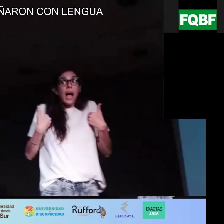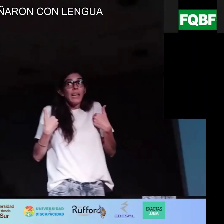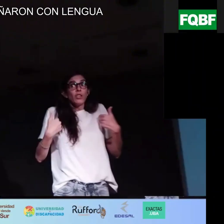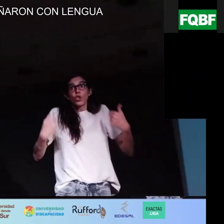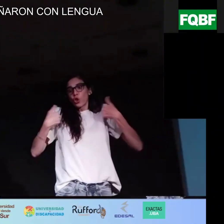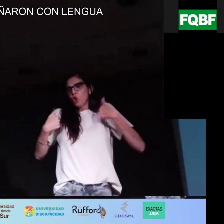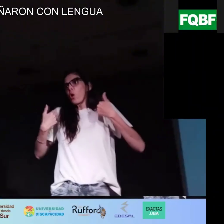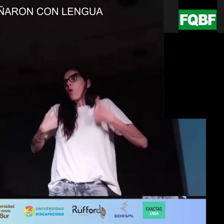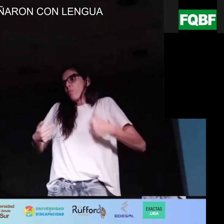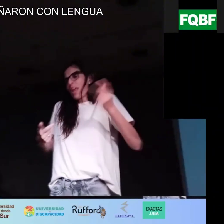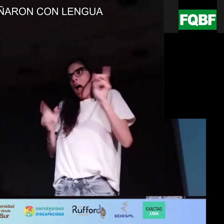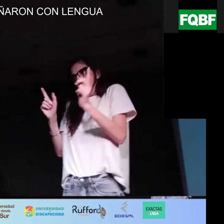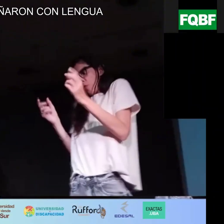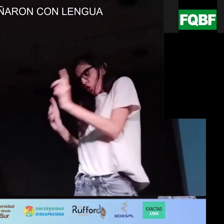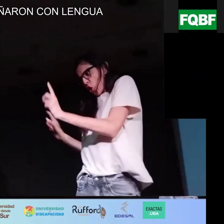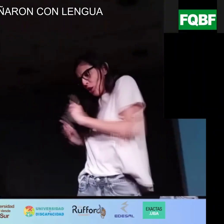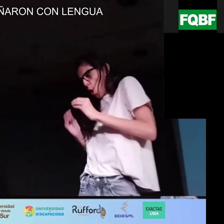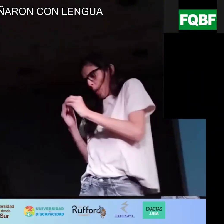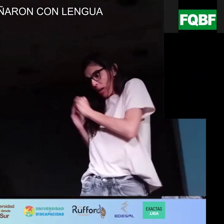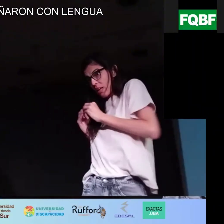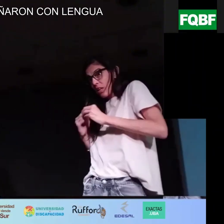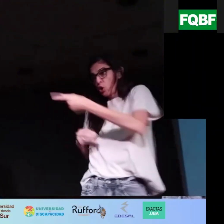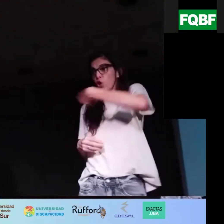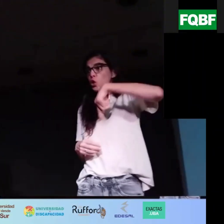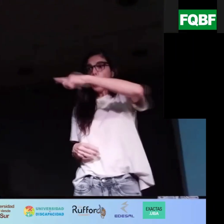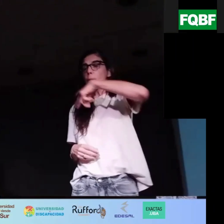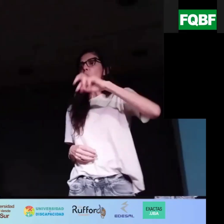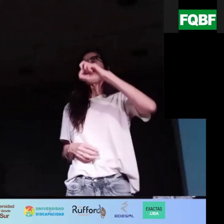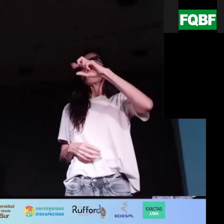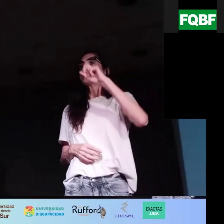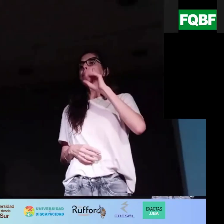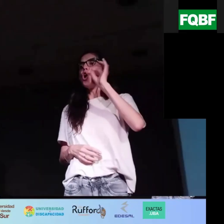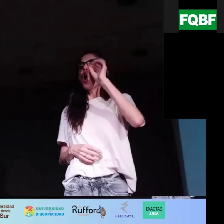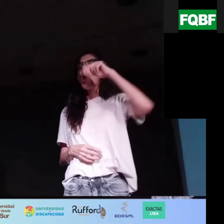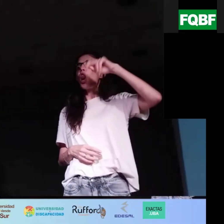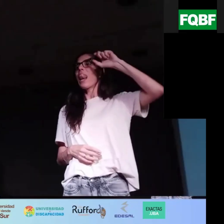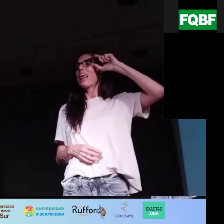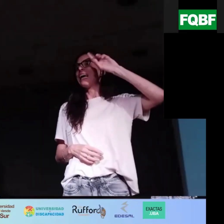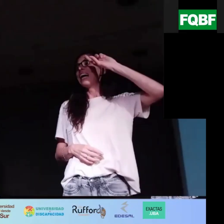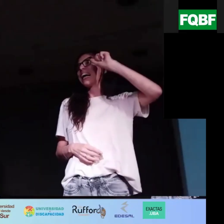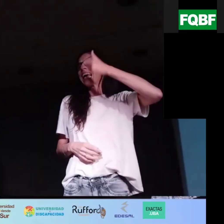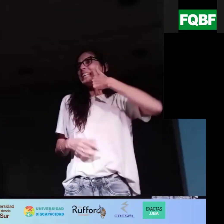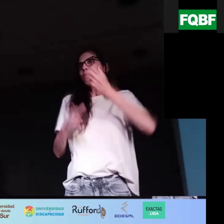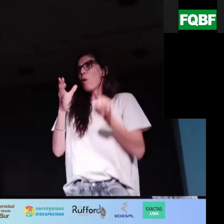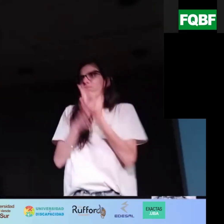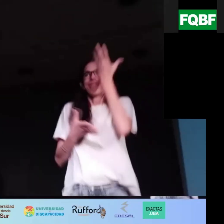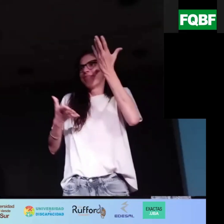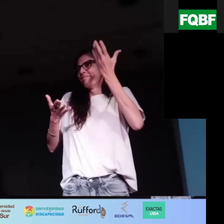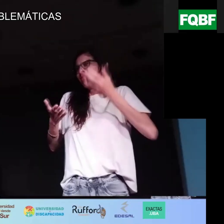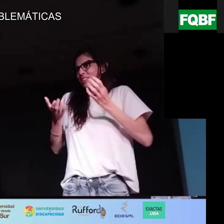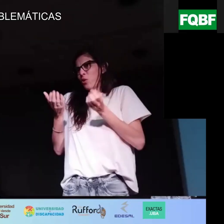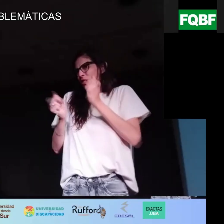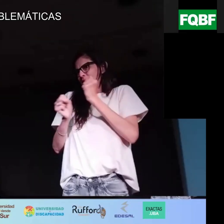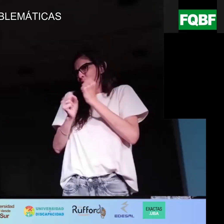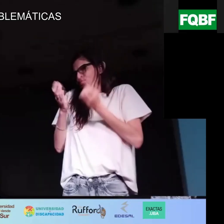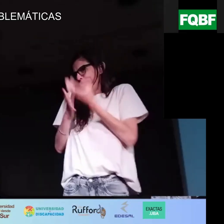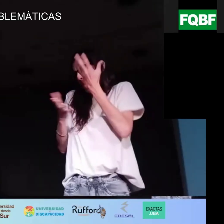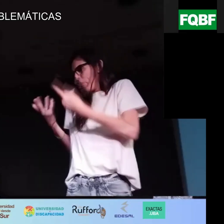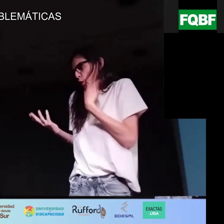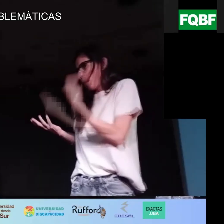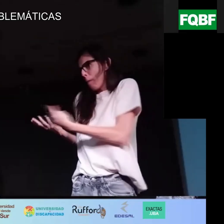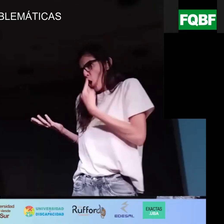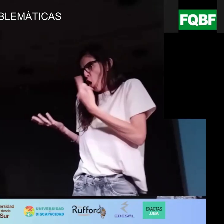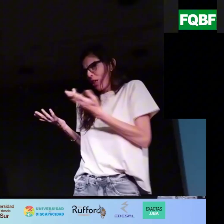pero nunca me enseñaron con lengua de señas y he tenido compañeros que han tenido